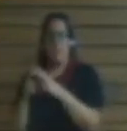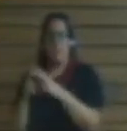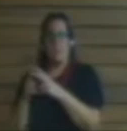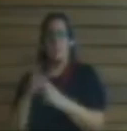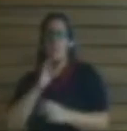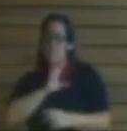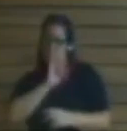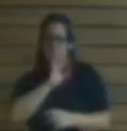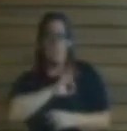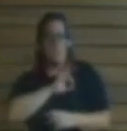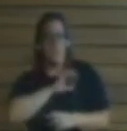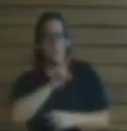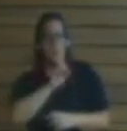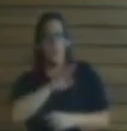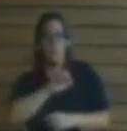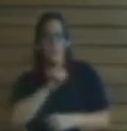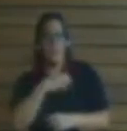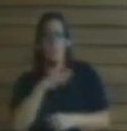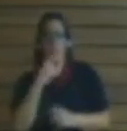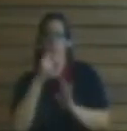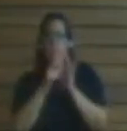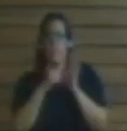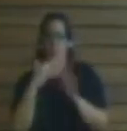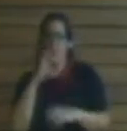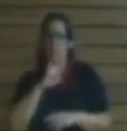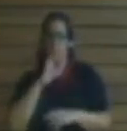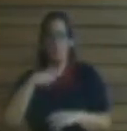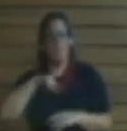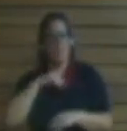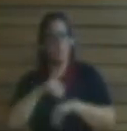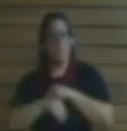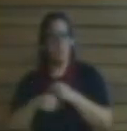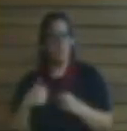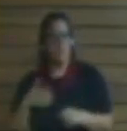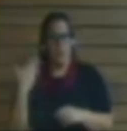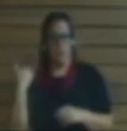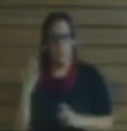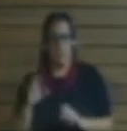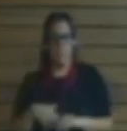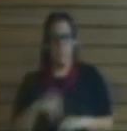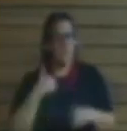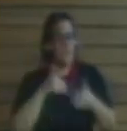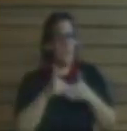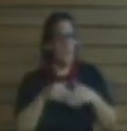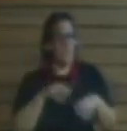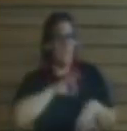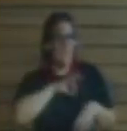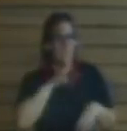señor Laparra. ¿Le podría dar algún dato por aquí que es curioso? Voy terminando, señora presidenta.